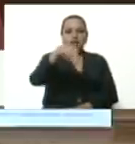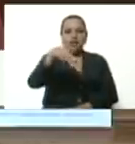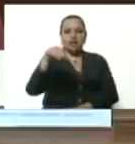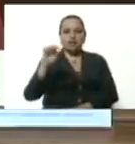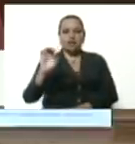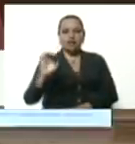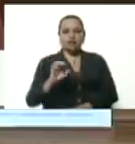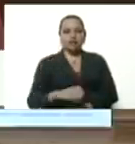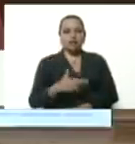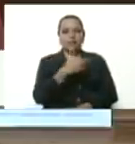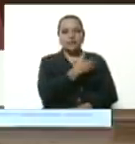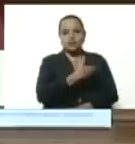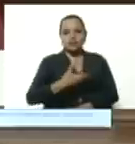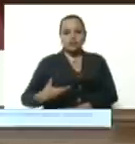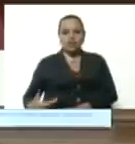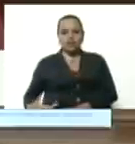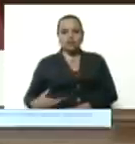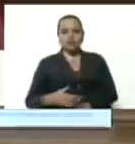Electoral,